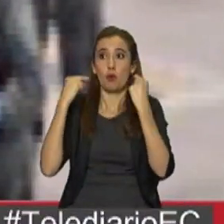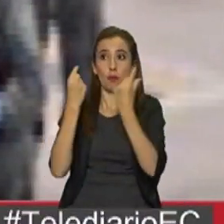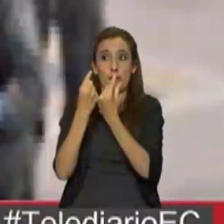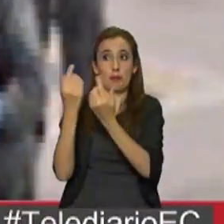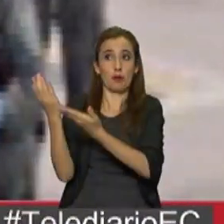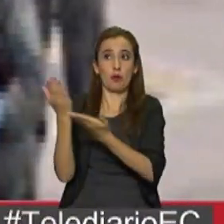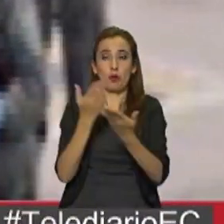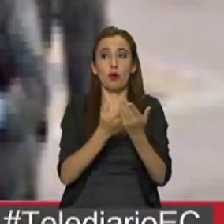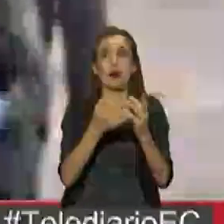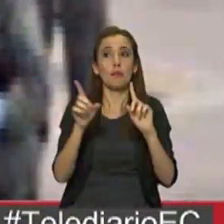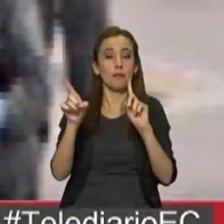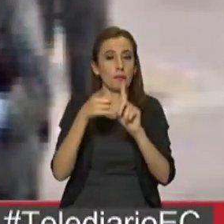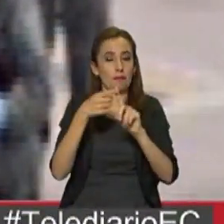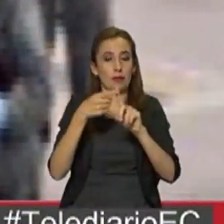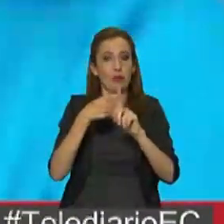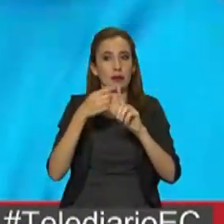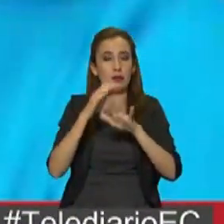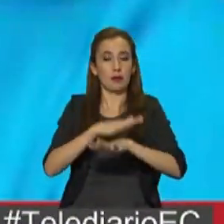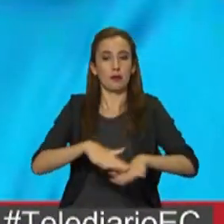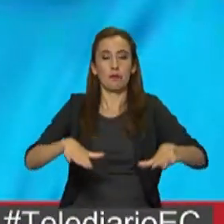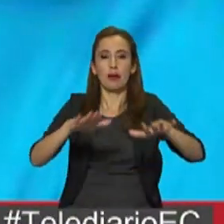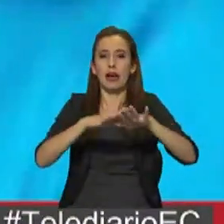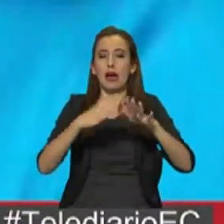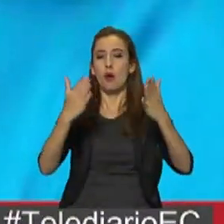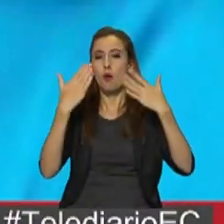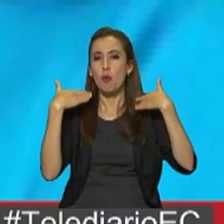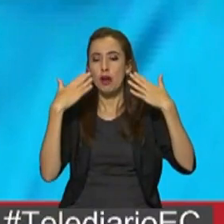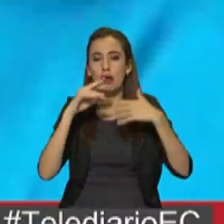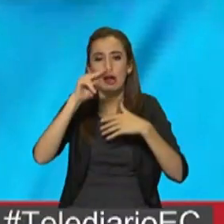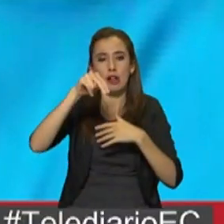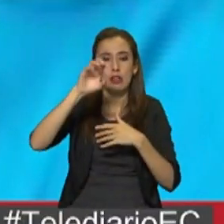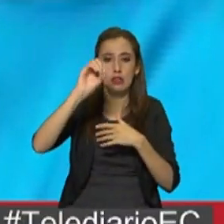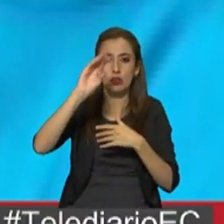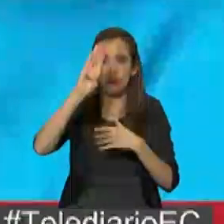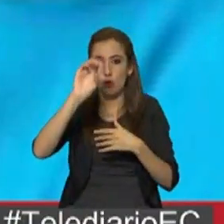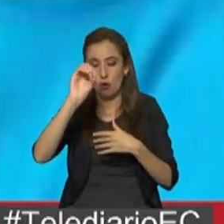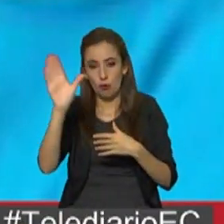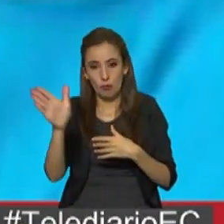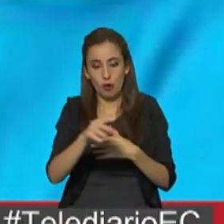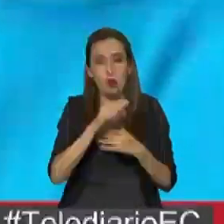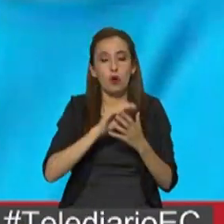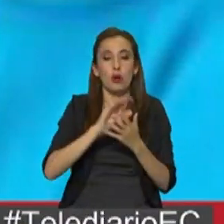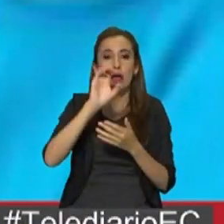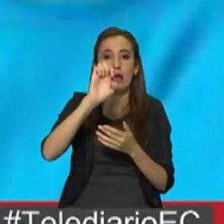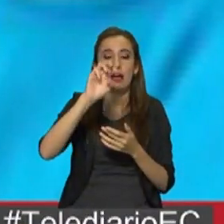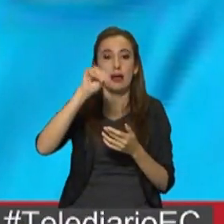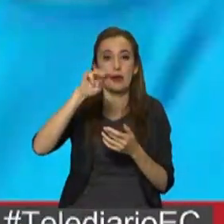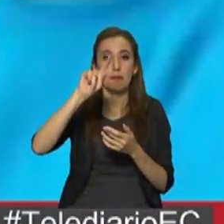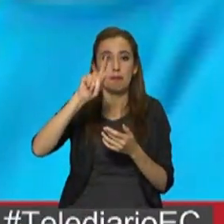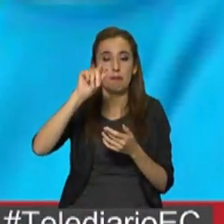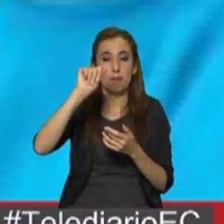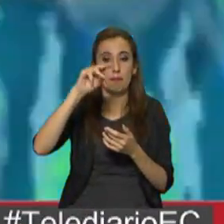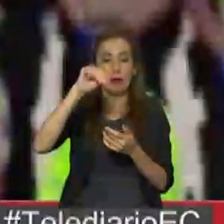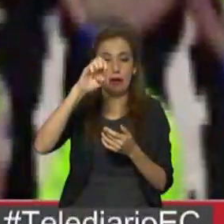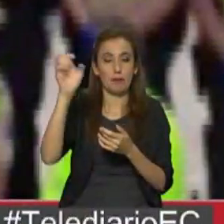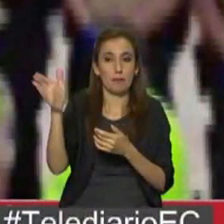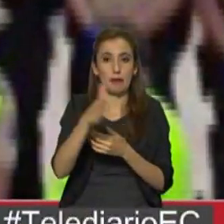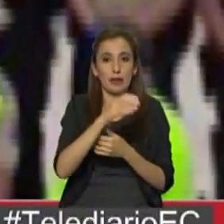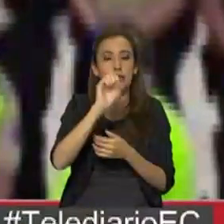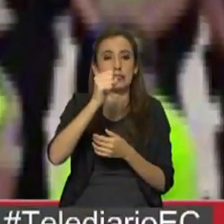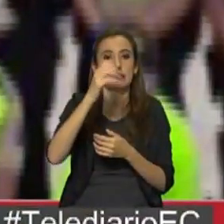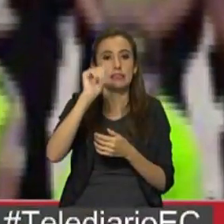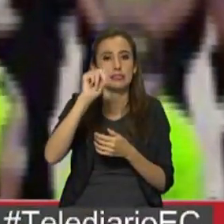cantones de isidro ayora lomas de sargentillo nobol palestina avanzar el empalme salitre santa lucia y